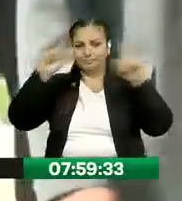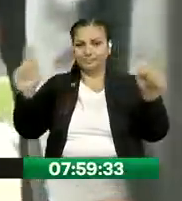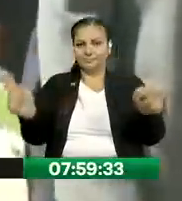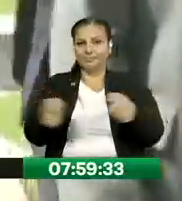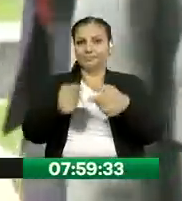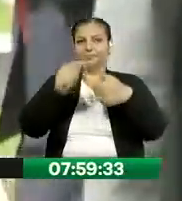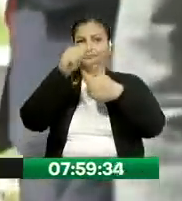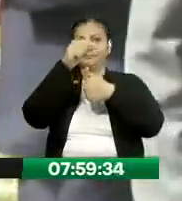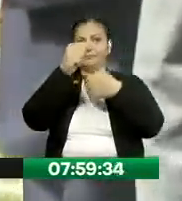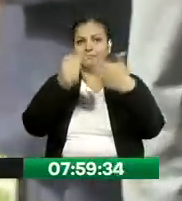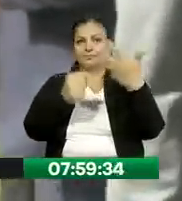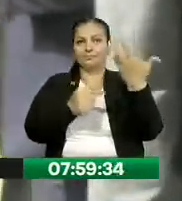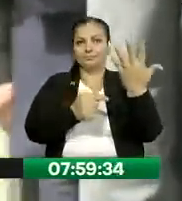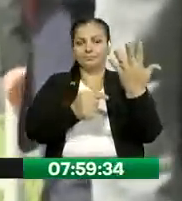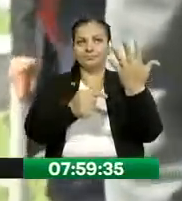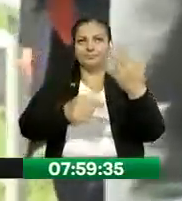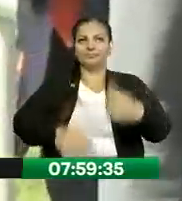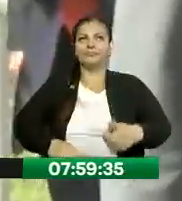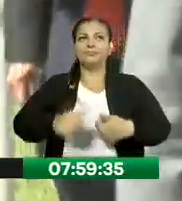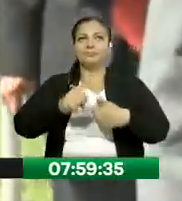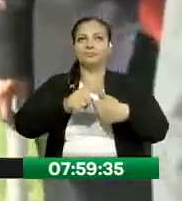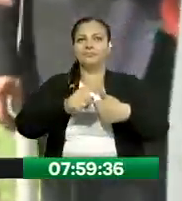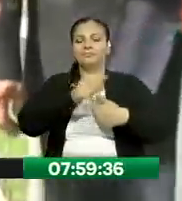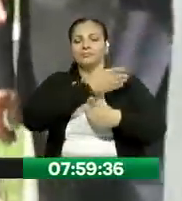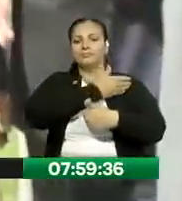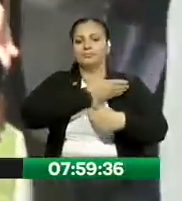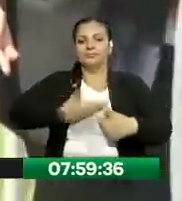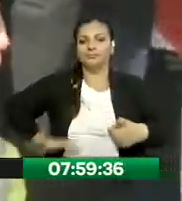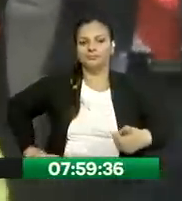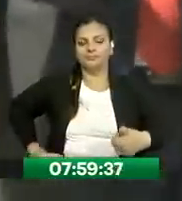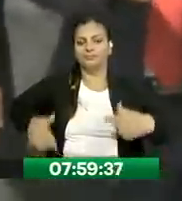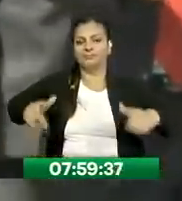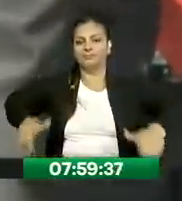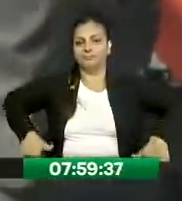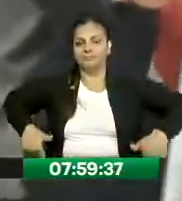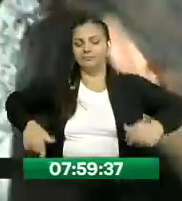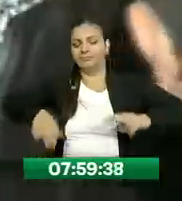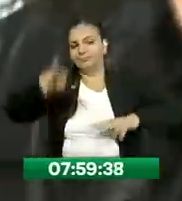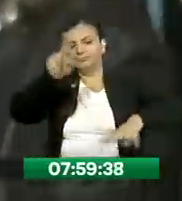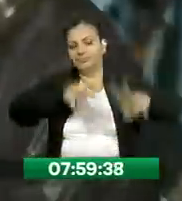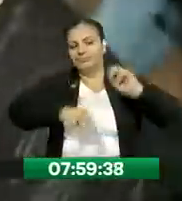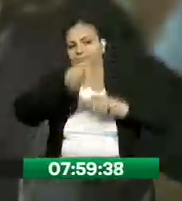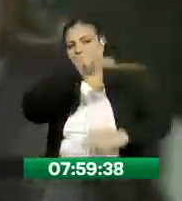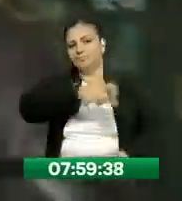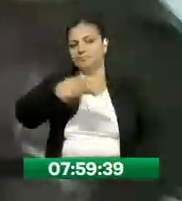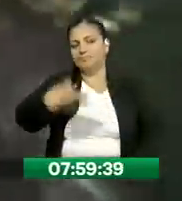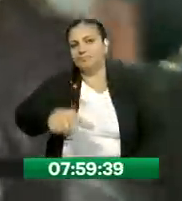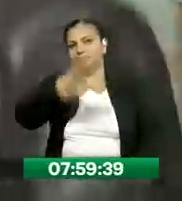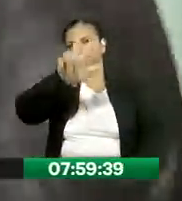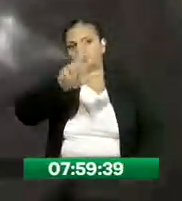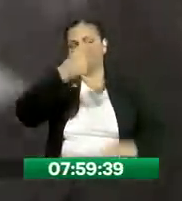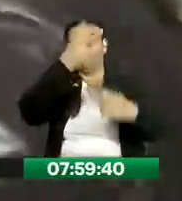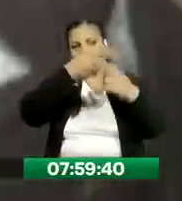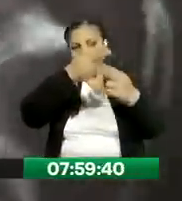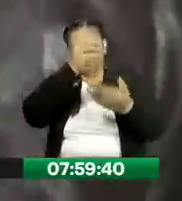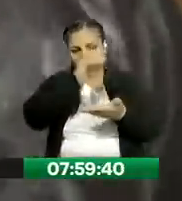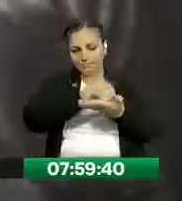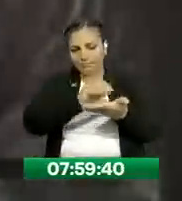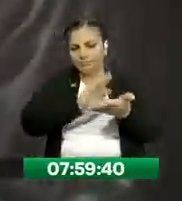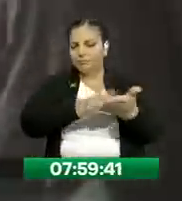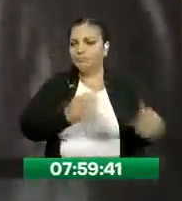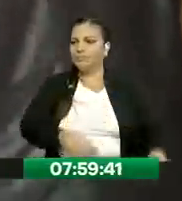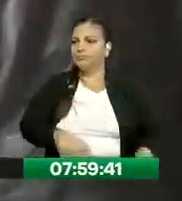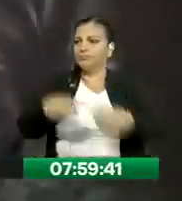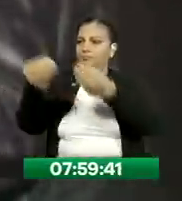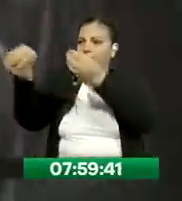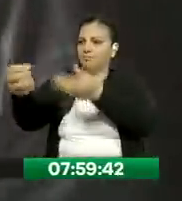importantes precisamente de este día. La terna de la cual se elegirá el nuevo vicepresidente de la República llegó hasta la Asamblea Nacional,